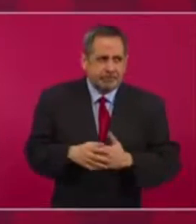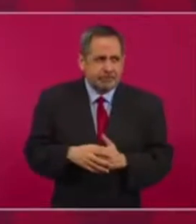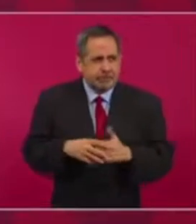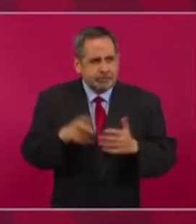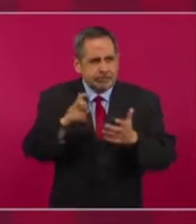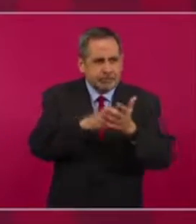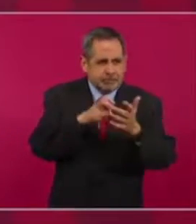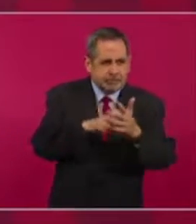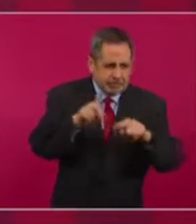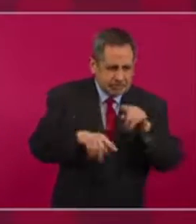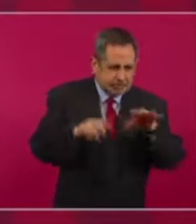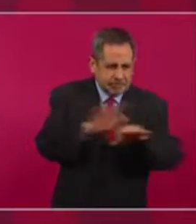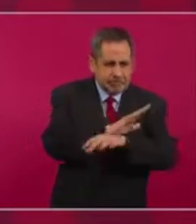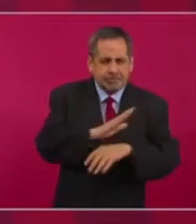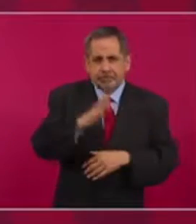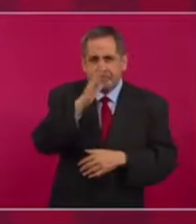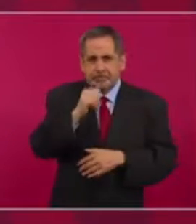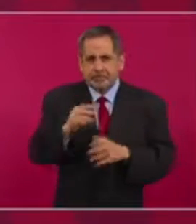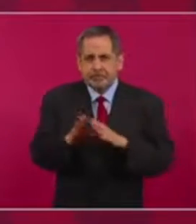modificar.